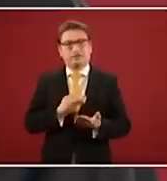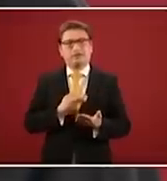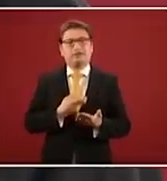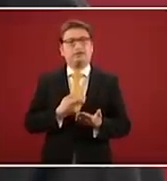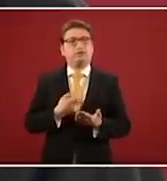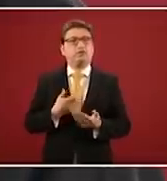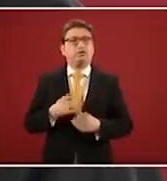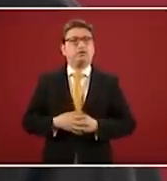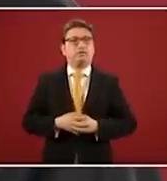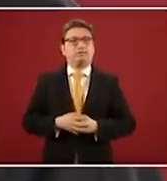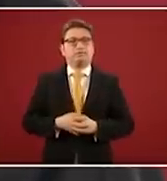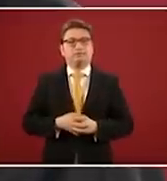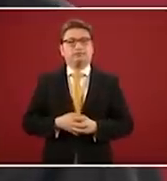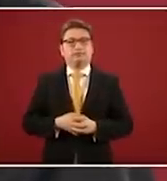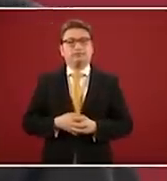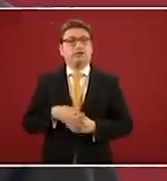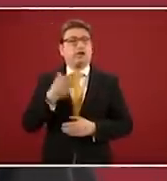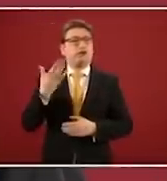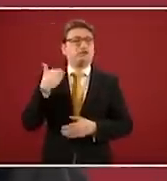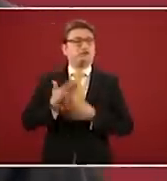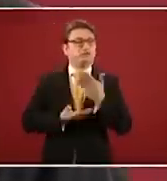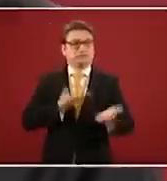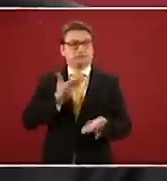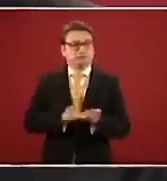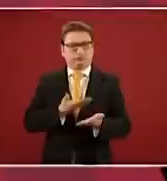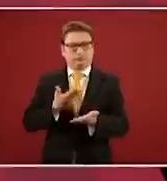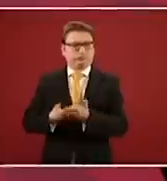que se propusieron